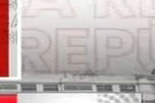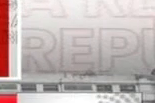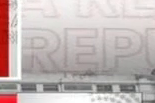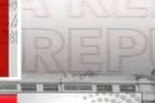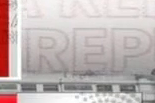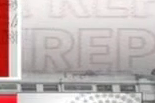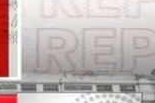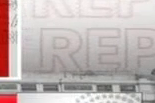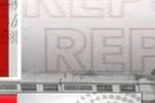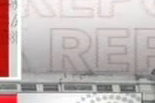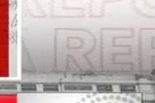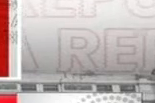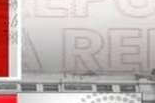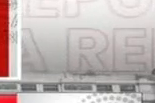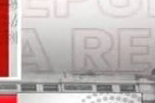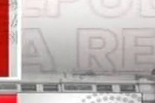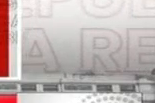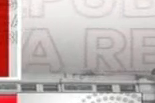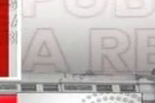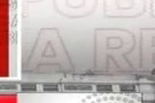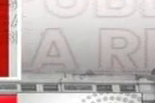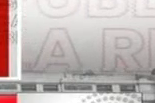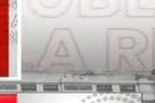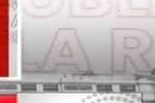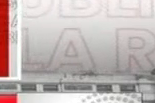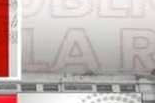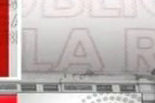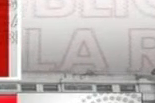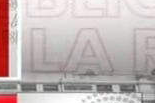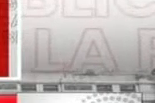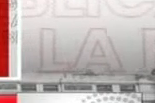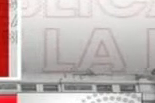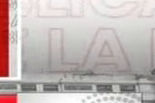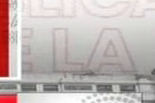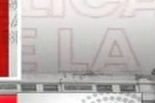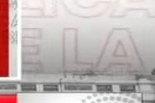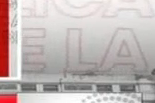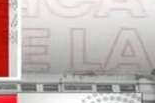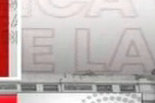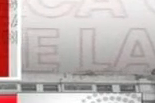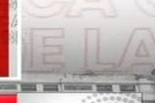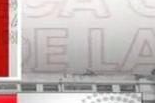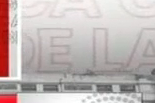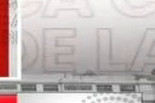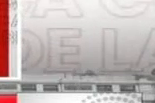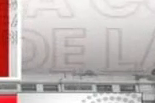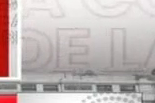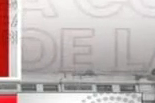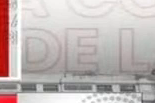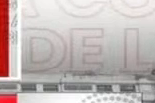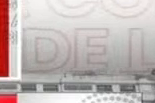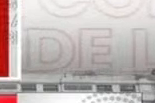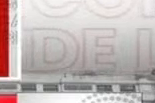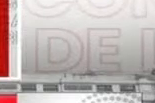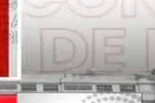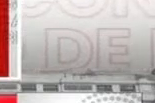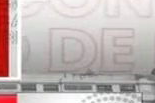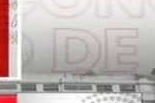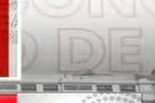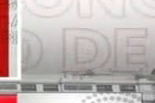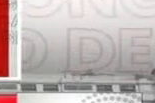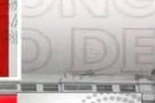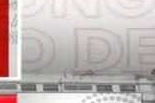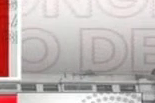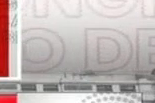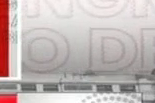como transporte, comunicaciones y salud, ¿no? Por favor, quisiera que me respondan de esa parte. Muchas gracias,